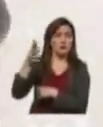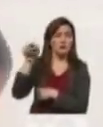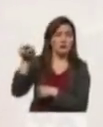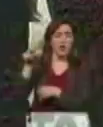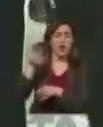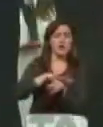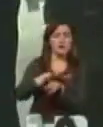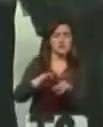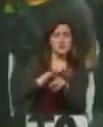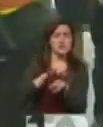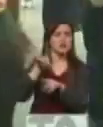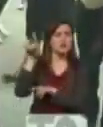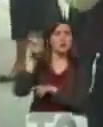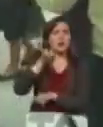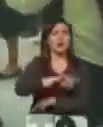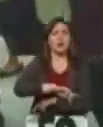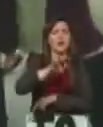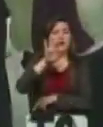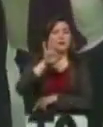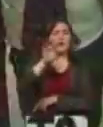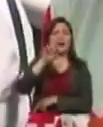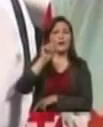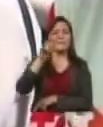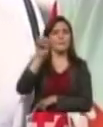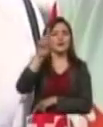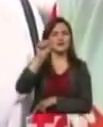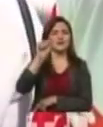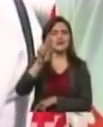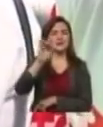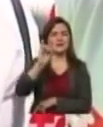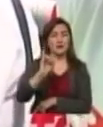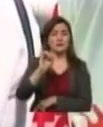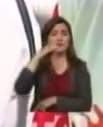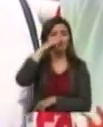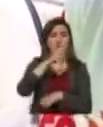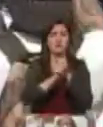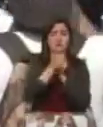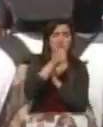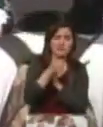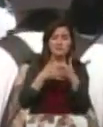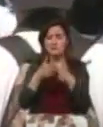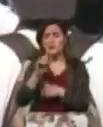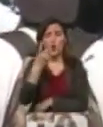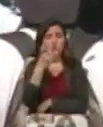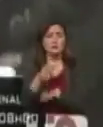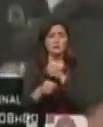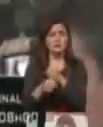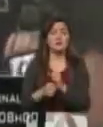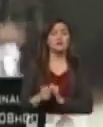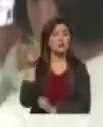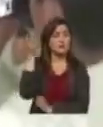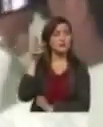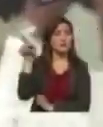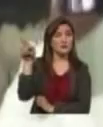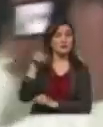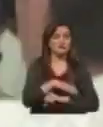Esto sucedió en la Academia Aeronáutica Mayor Pedro Traversari. En ese entonces, los niños tenían entre 10 y 11 años. El profesor,